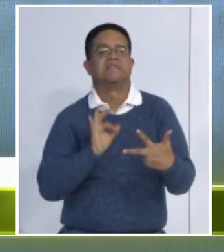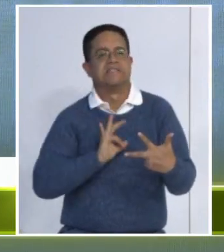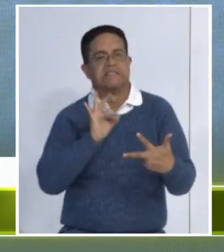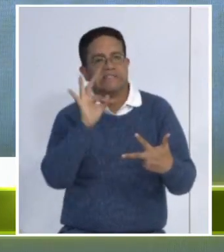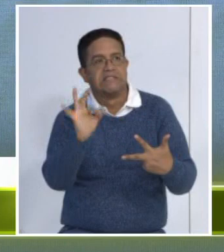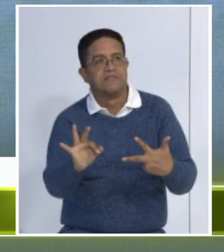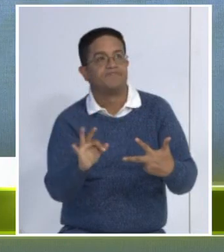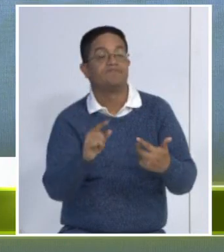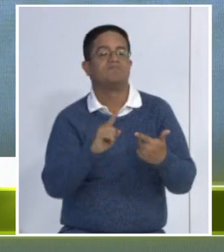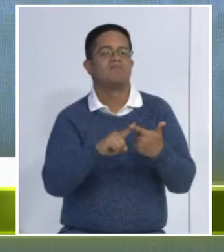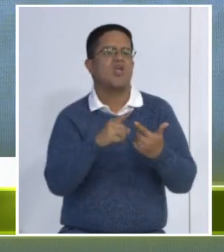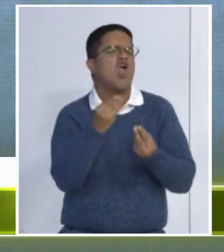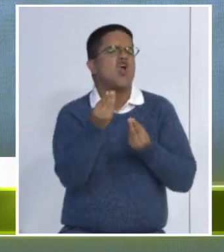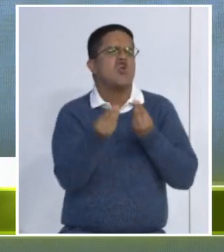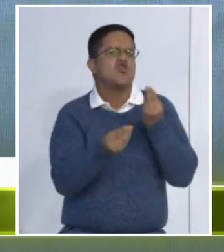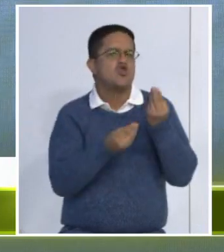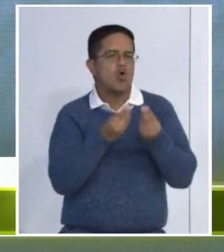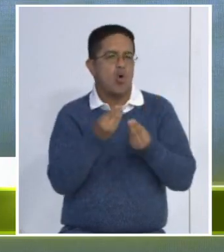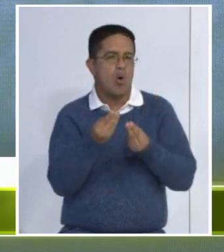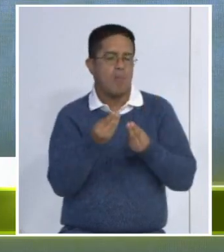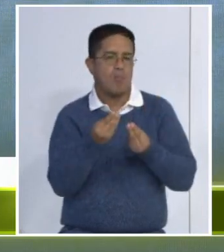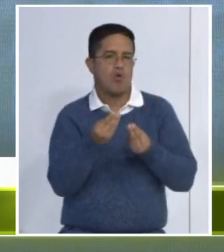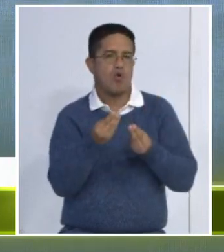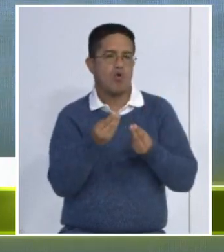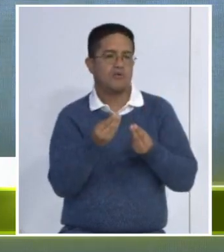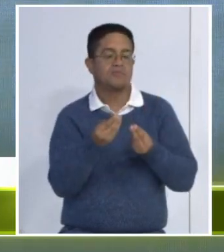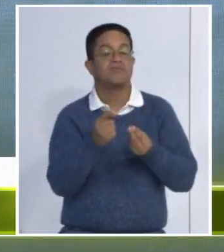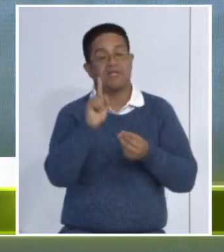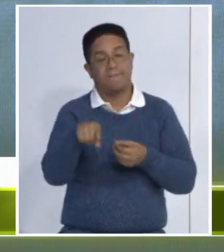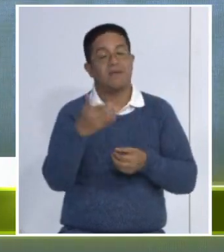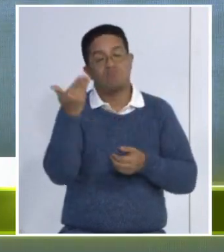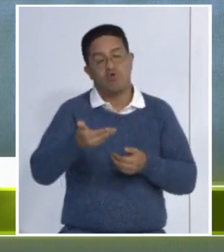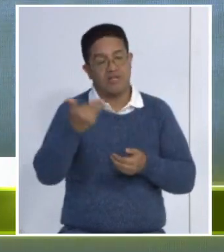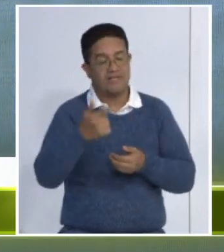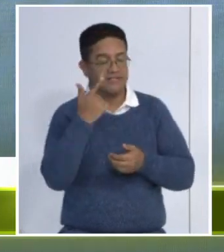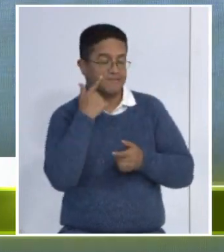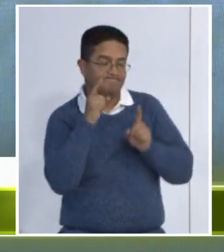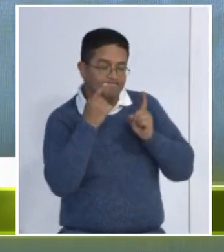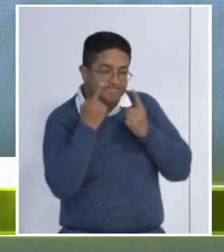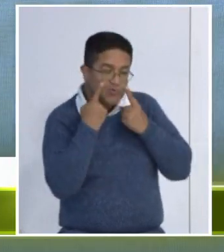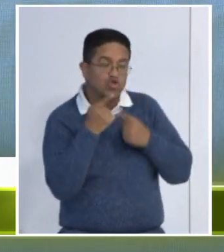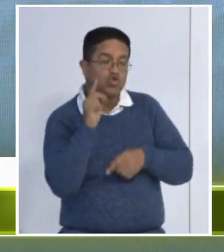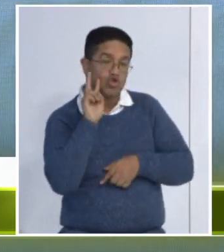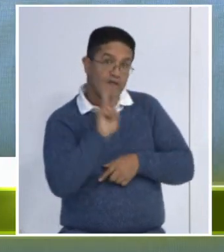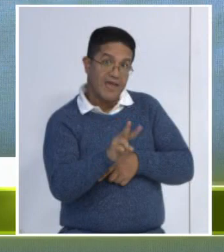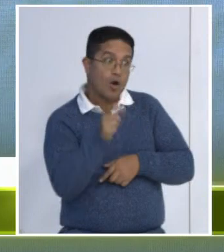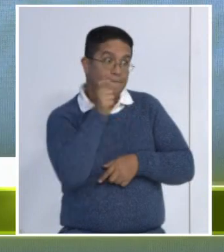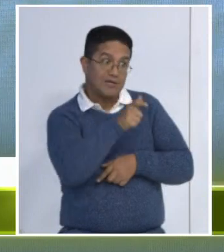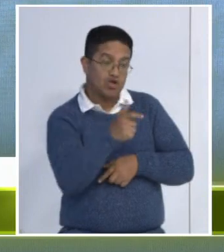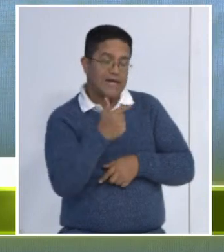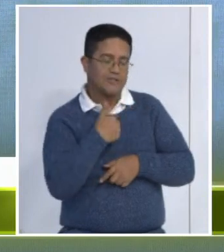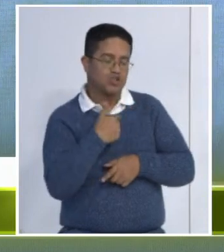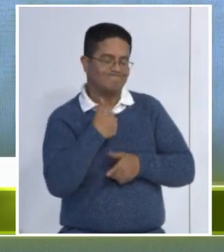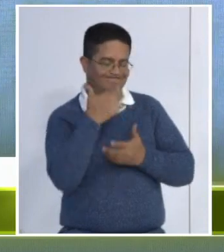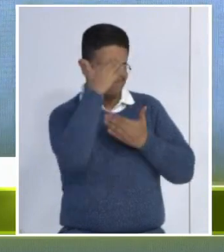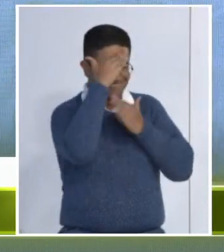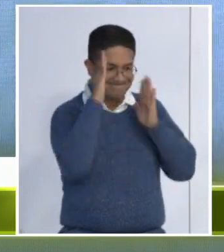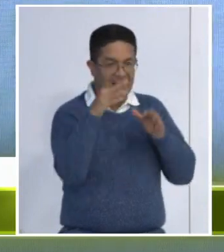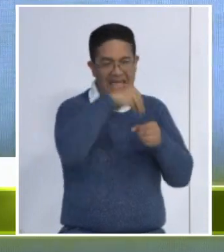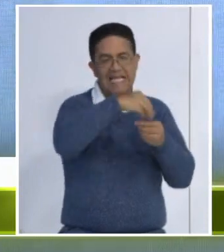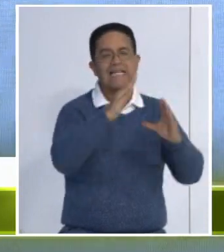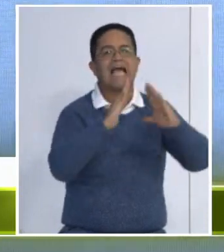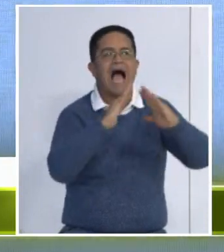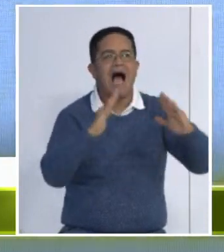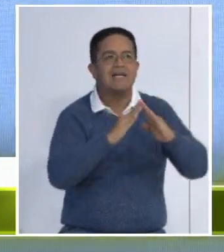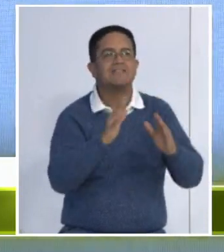paciente. La evolución del paciente también es muy importante. Si yo veo un paciente que está leve, puedo tratarlo ambulatoriamente, es decir, en su casa. Si